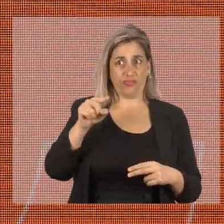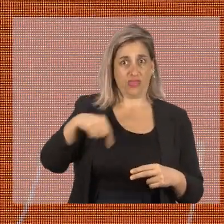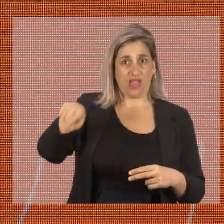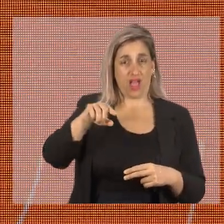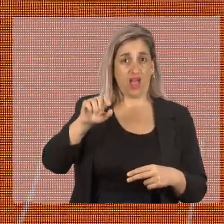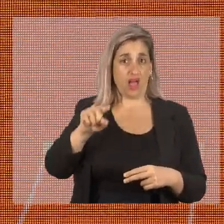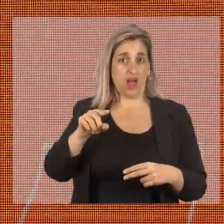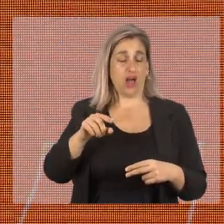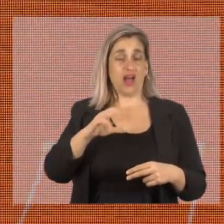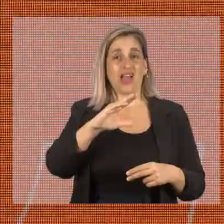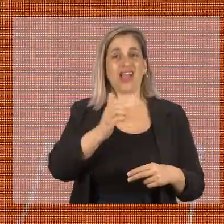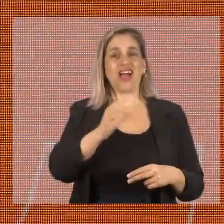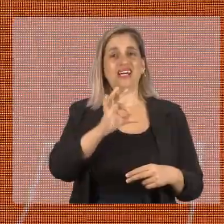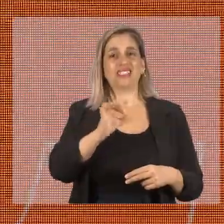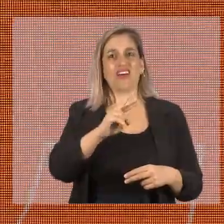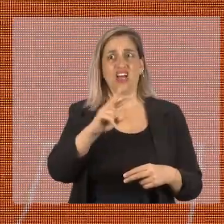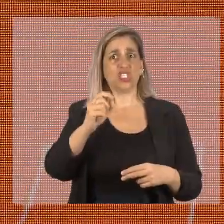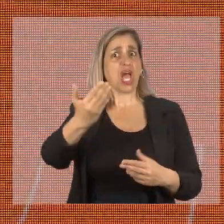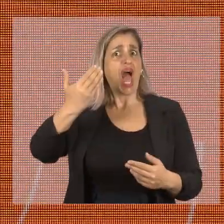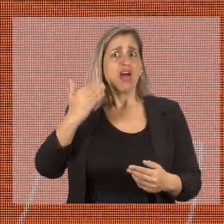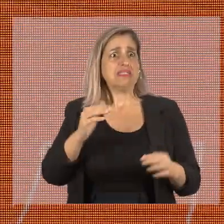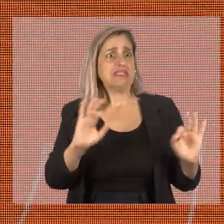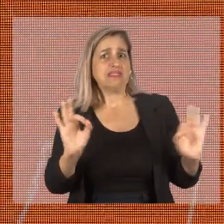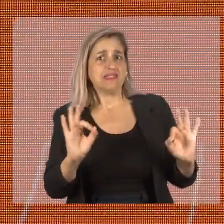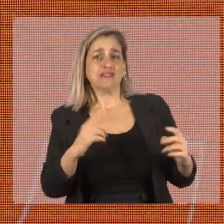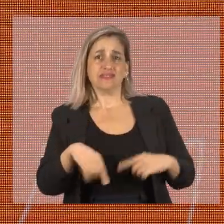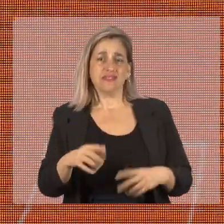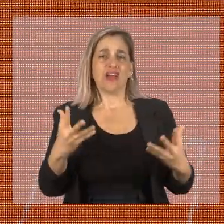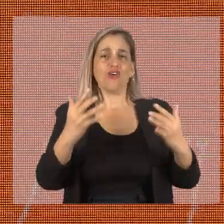y otros lugares donde la fibra óptica no había llegado. Eso es una descentralización